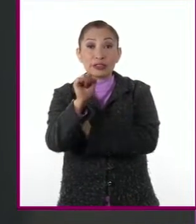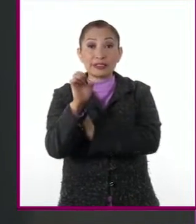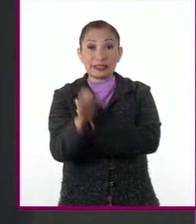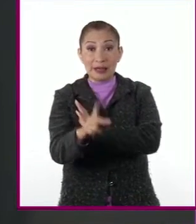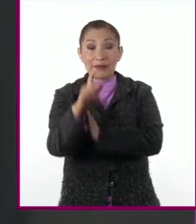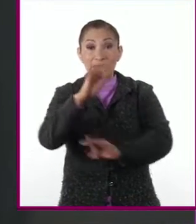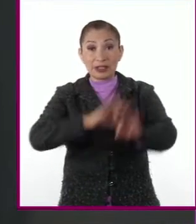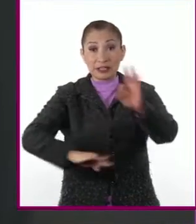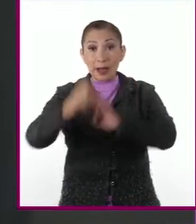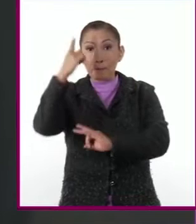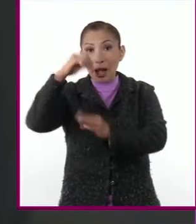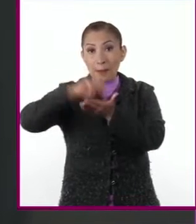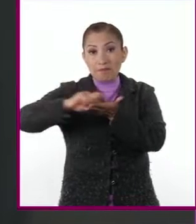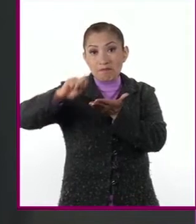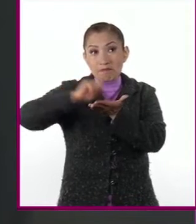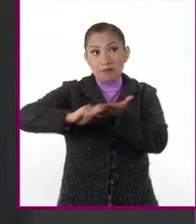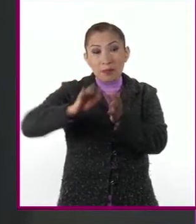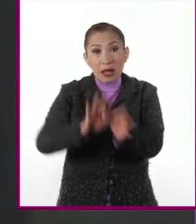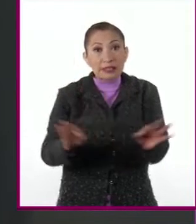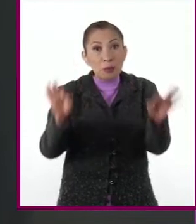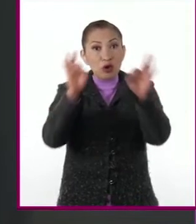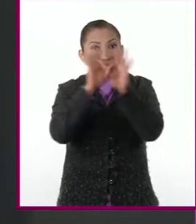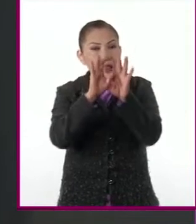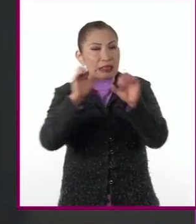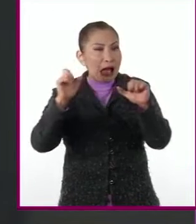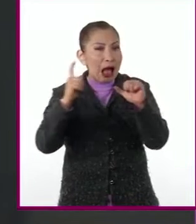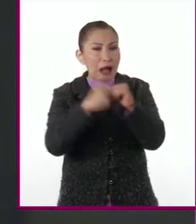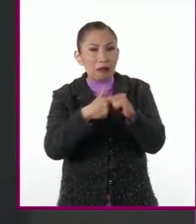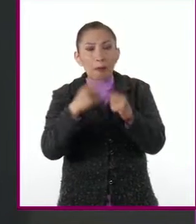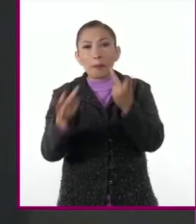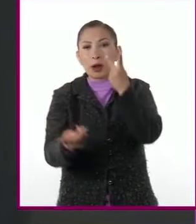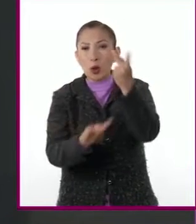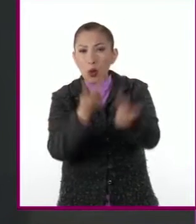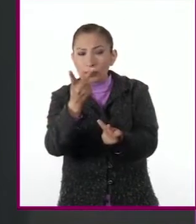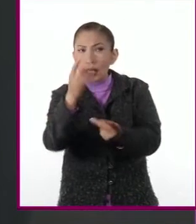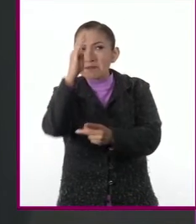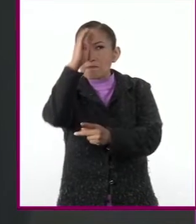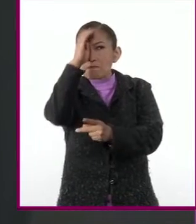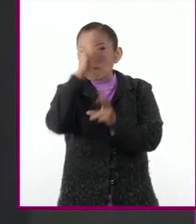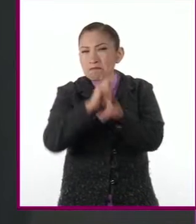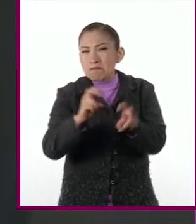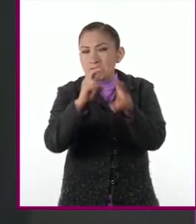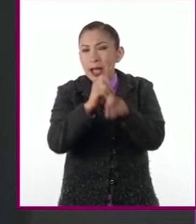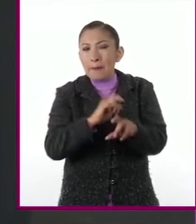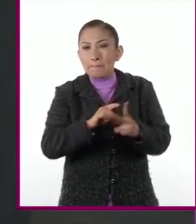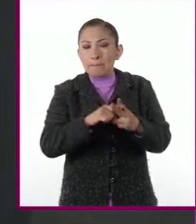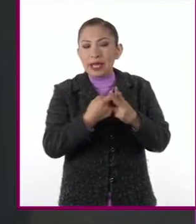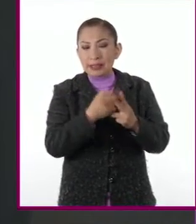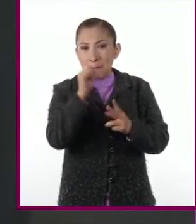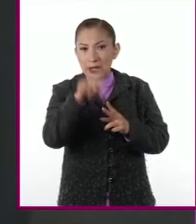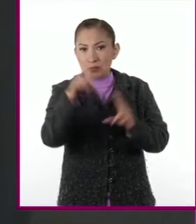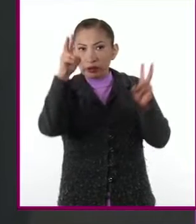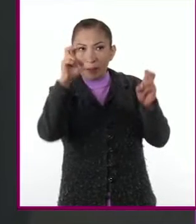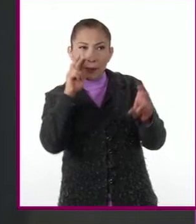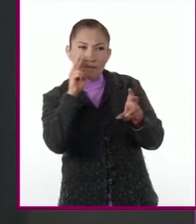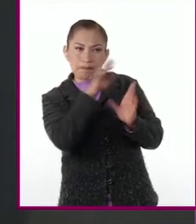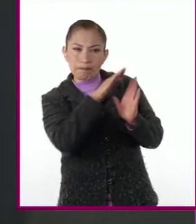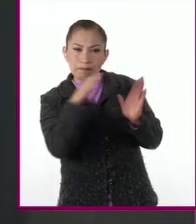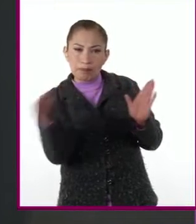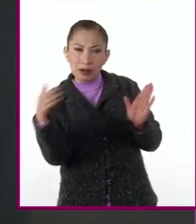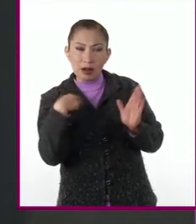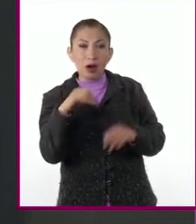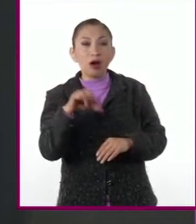de física para anotar las ideas principales, preguntas y reflexiones que surjan a partir del tema que discutiremos